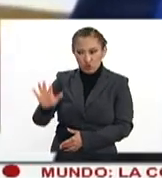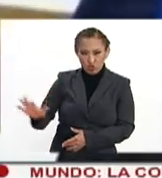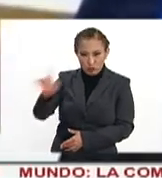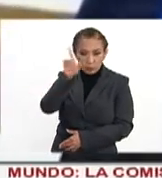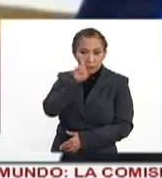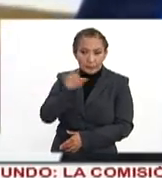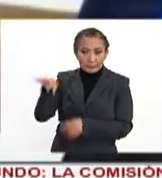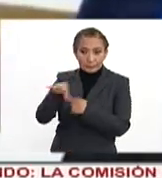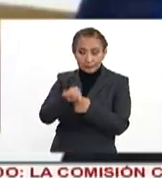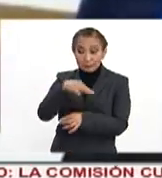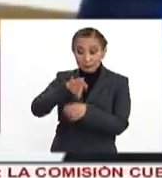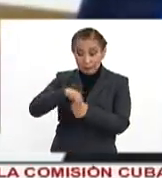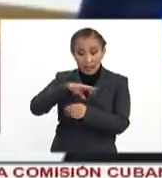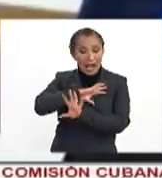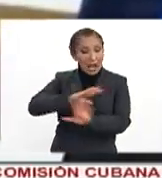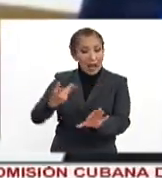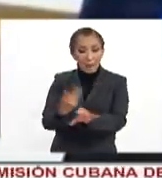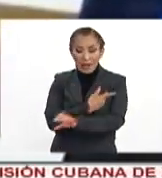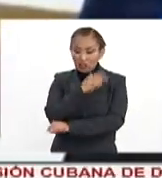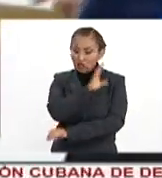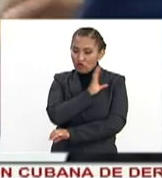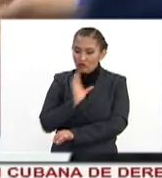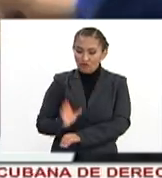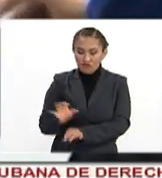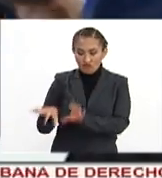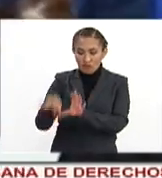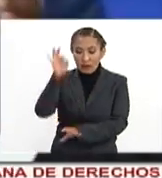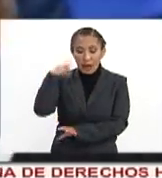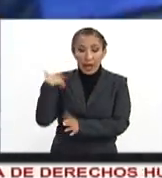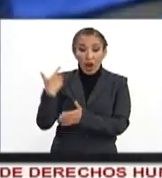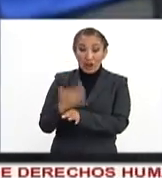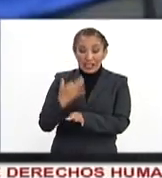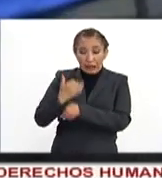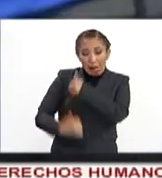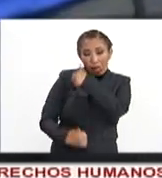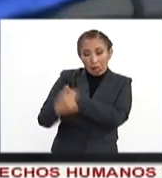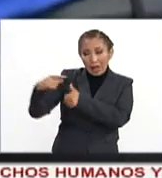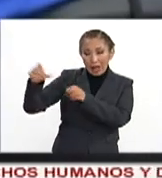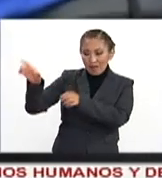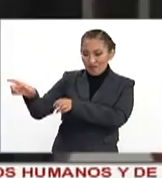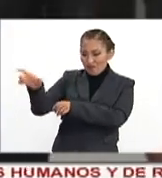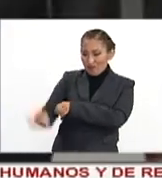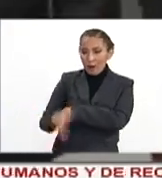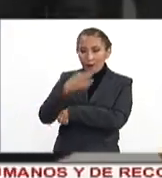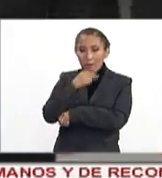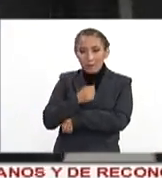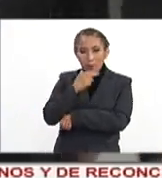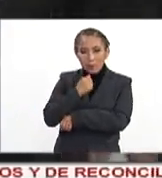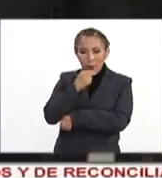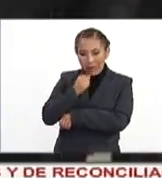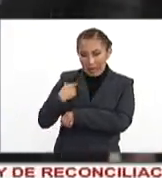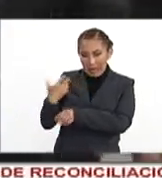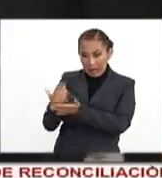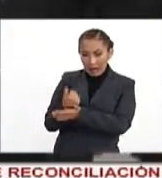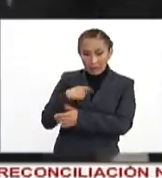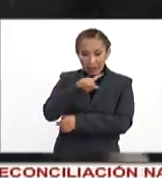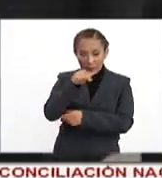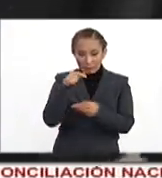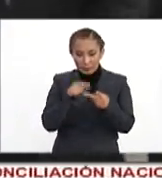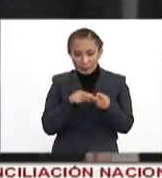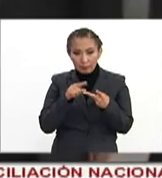Sur, hubo elecciones presidenciales. Hasta el momento la ventaja la mantiene el liberal Moon Jae-in. Le